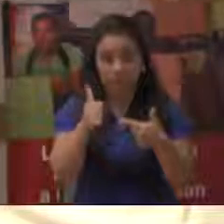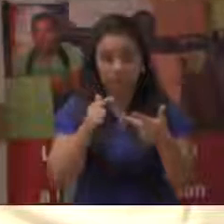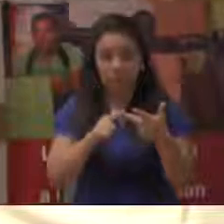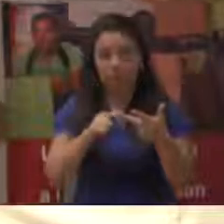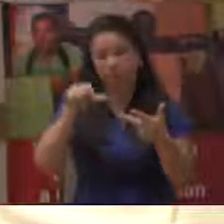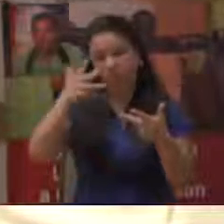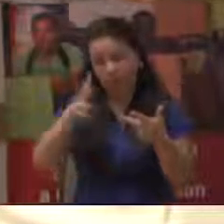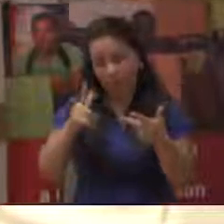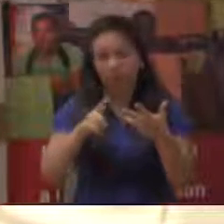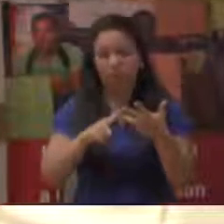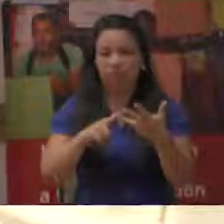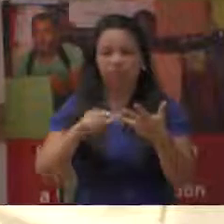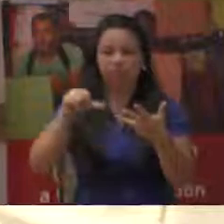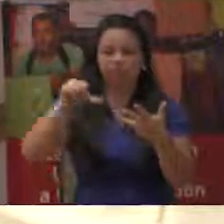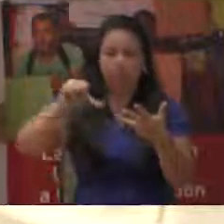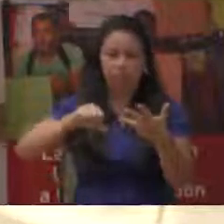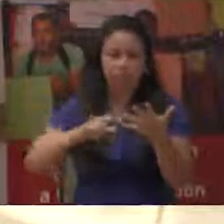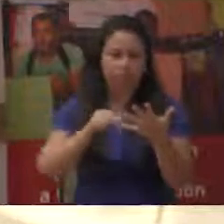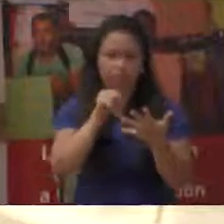malo. Voten.